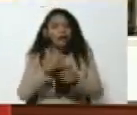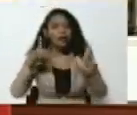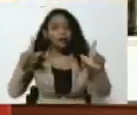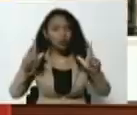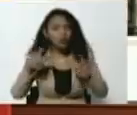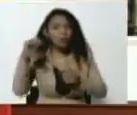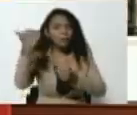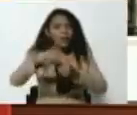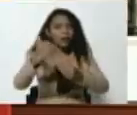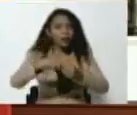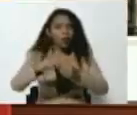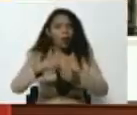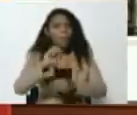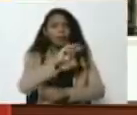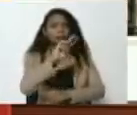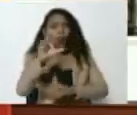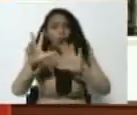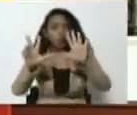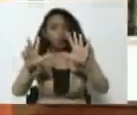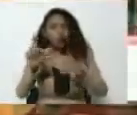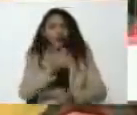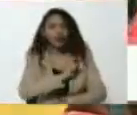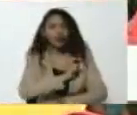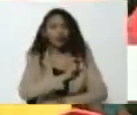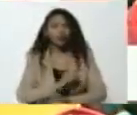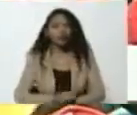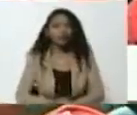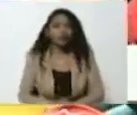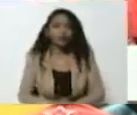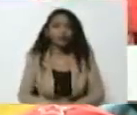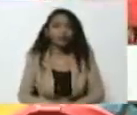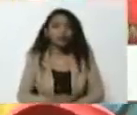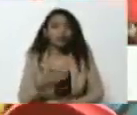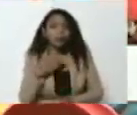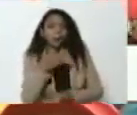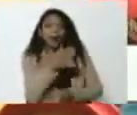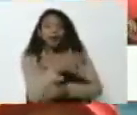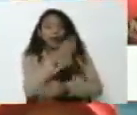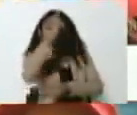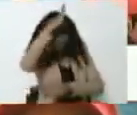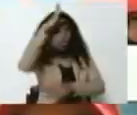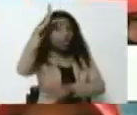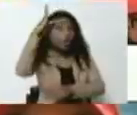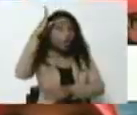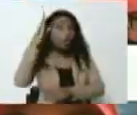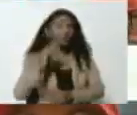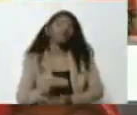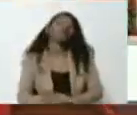de Maracaibo el 28 de enero. Para allá va Diosdado.